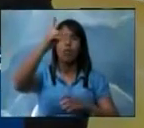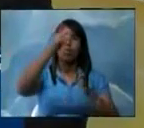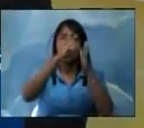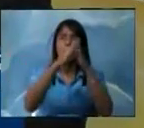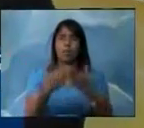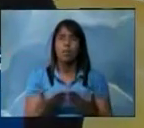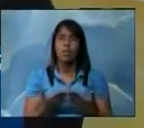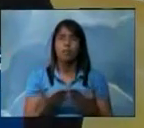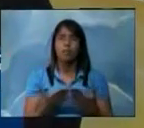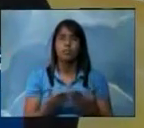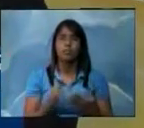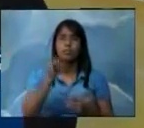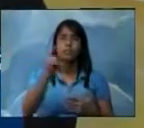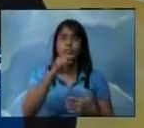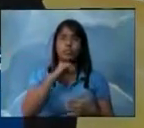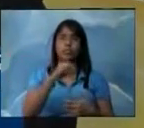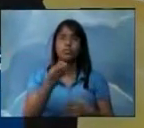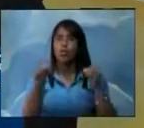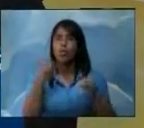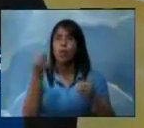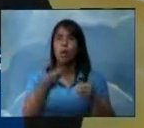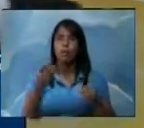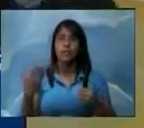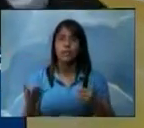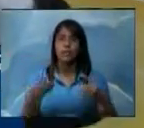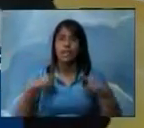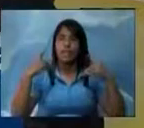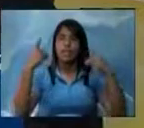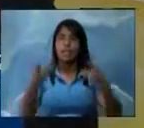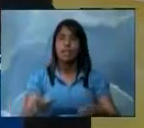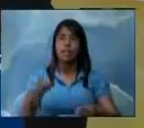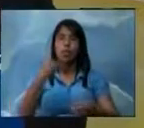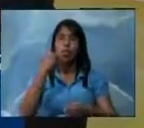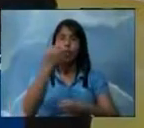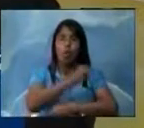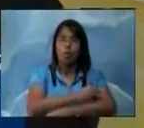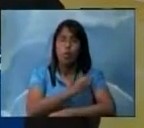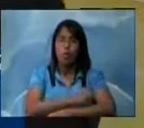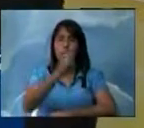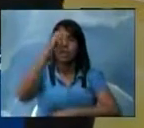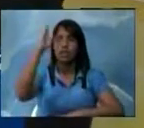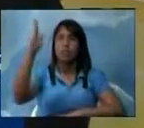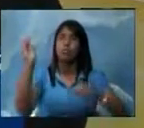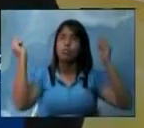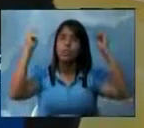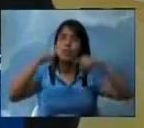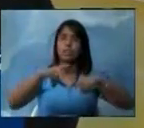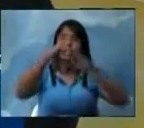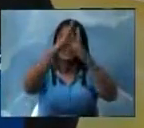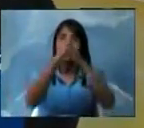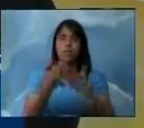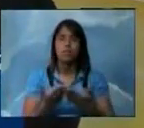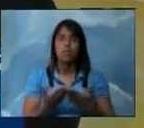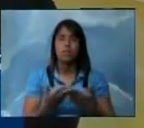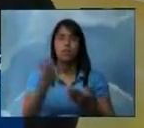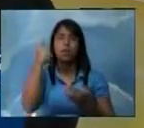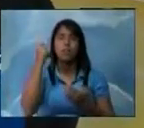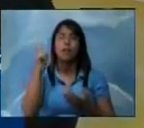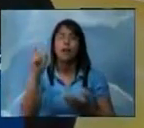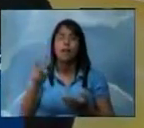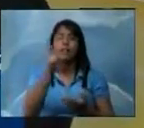Sagradas Escrituras. Y estos jóvenes decidieron obedecer a Dios. Aparecen aquí en la Biblia